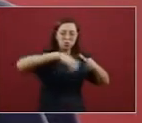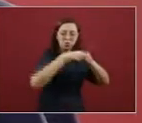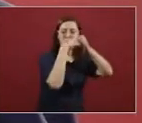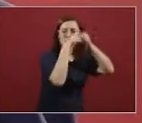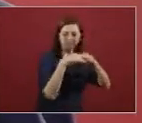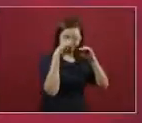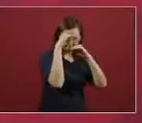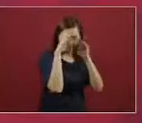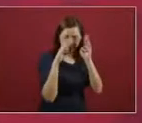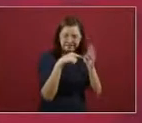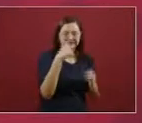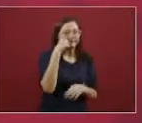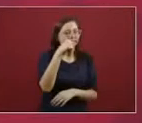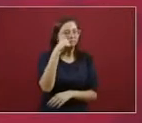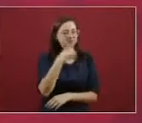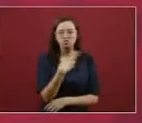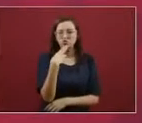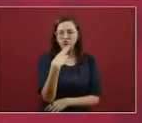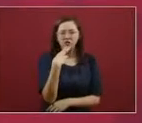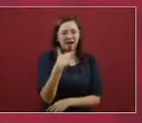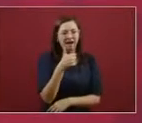recuerdo que